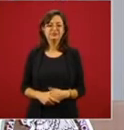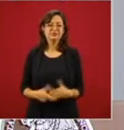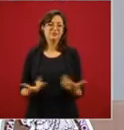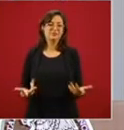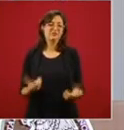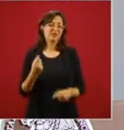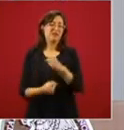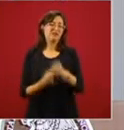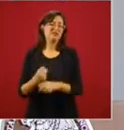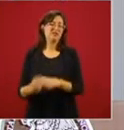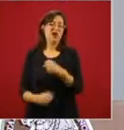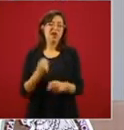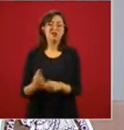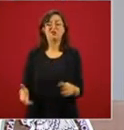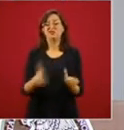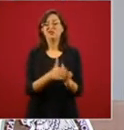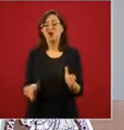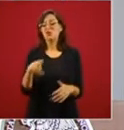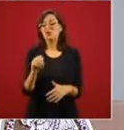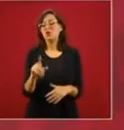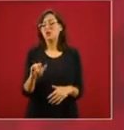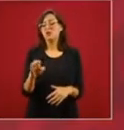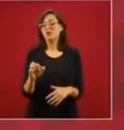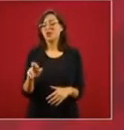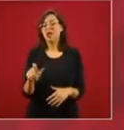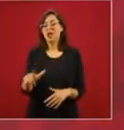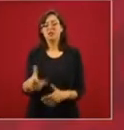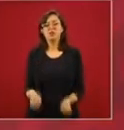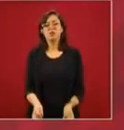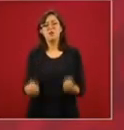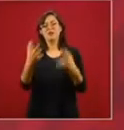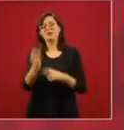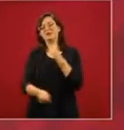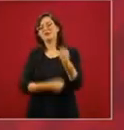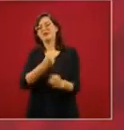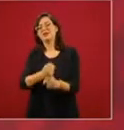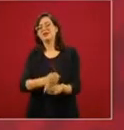durante el periodo neoliberal. ¿Cuánto tiempo tardó el periodo neoliberal?